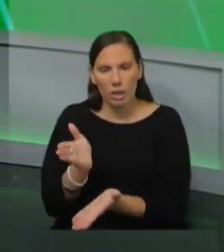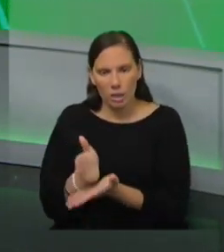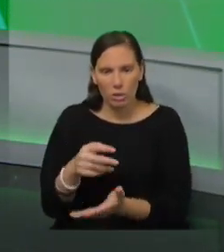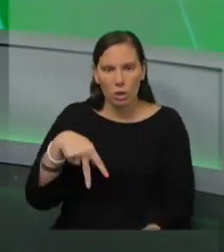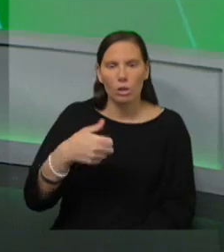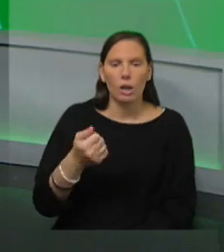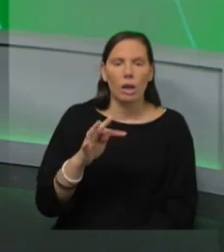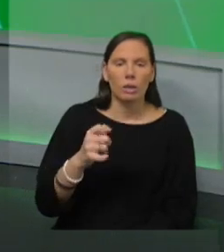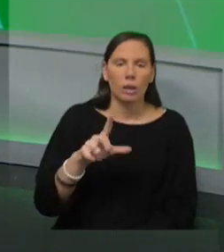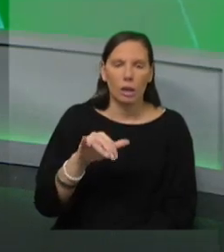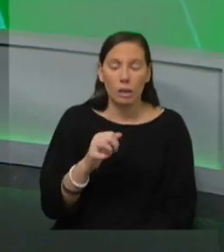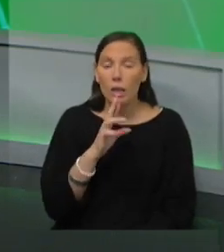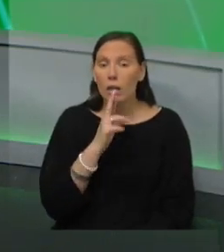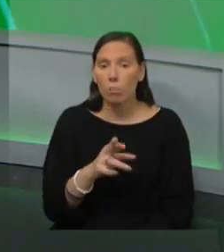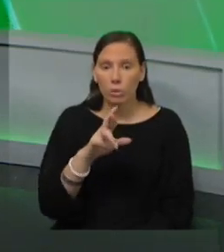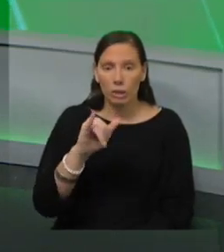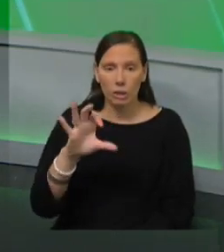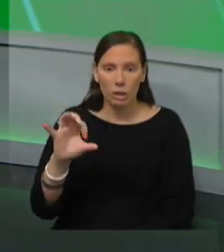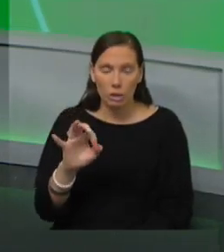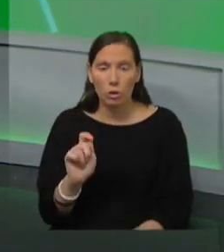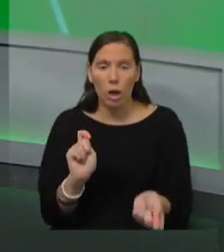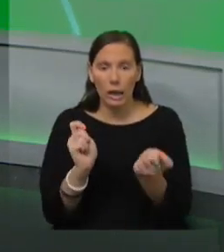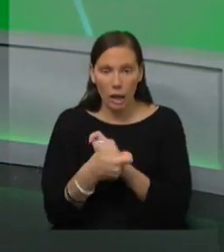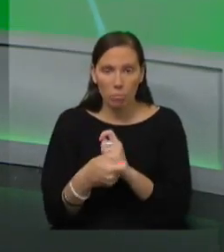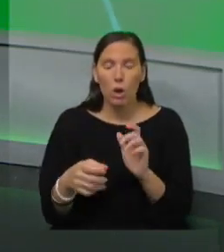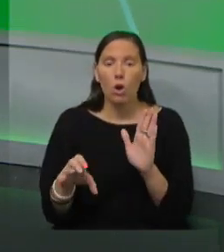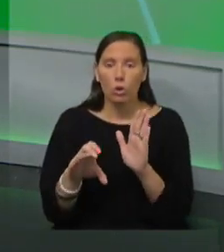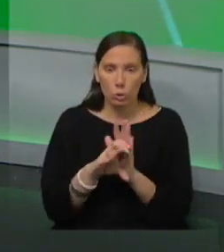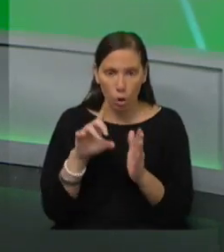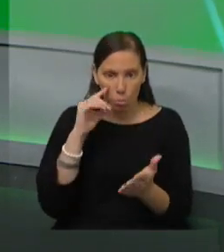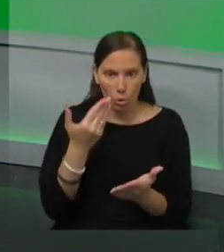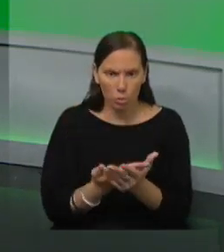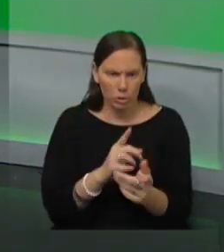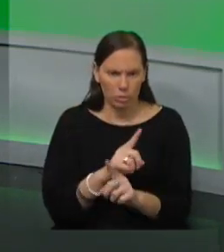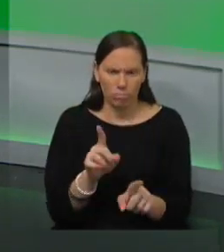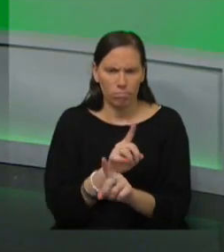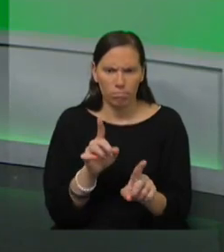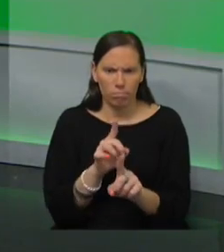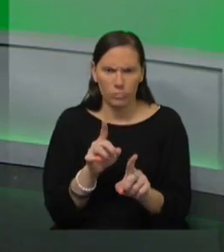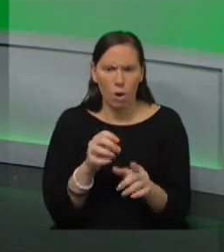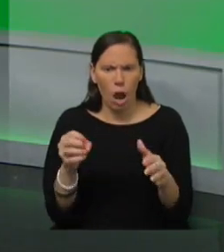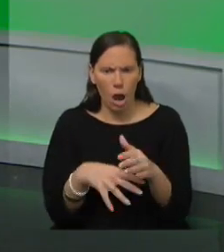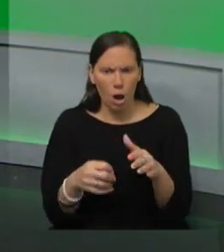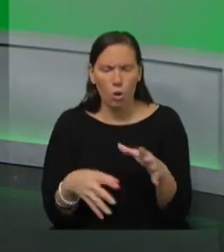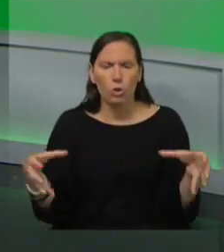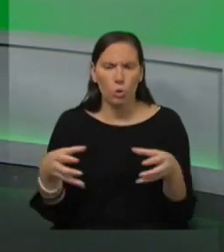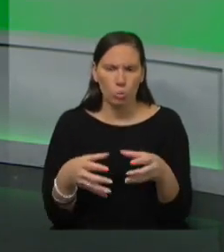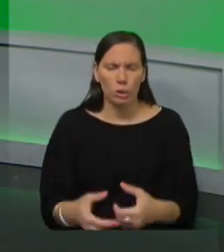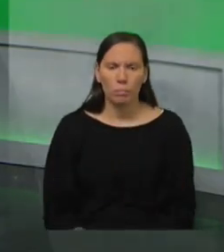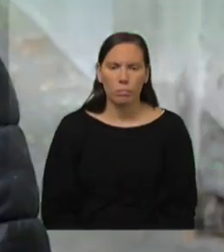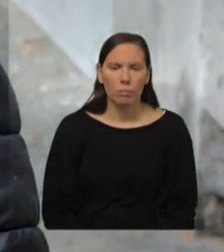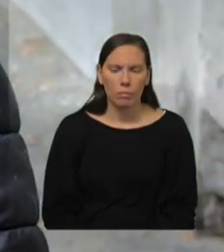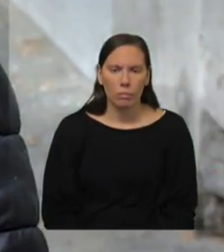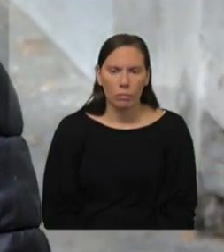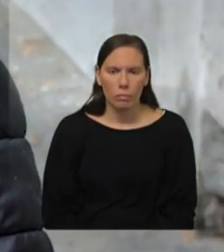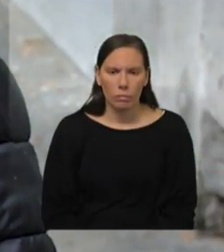barbé respondió los dichos de rizo y dijo que la modificación constitucional propuesta no afectaría al ahorro colectivo